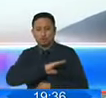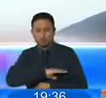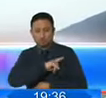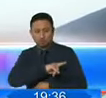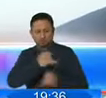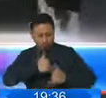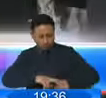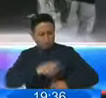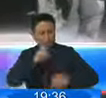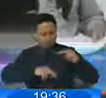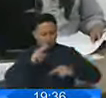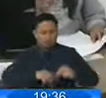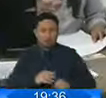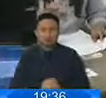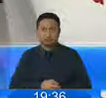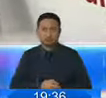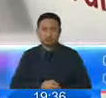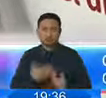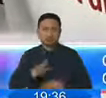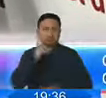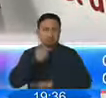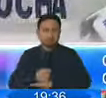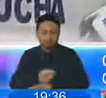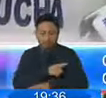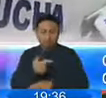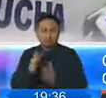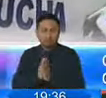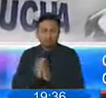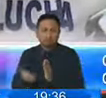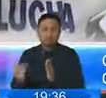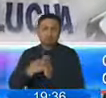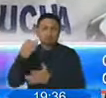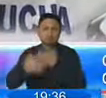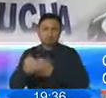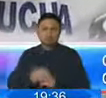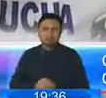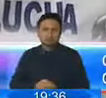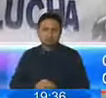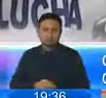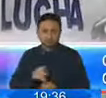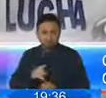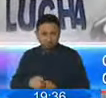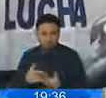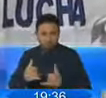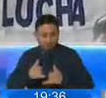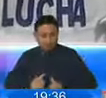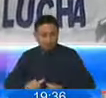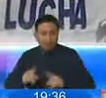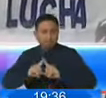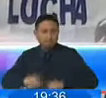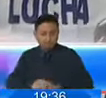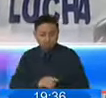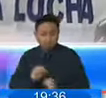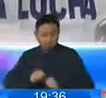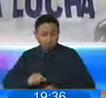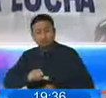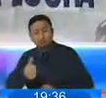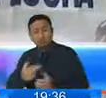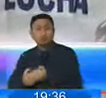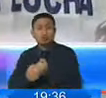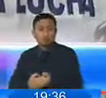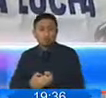continúe con la obra. Ante este dictamen, ellos apelarán. La ejecución continuaría, pero tenemos recursos verticales